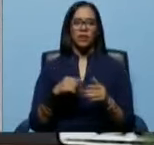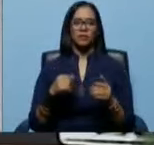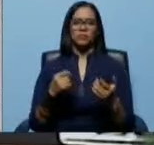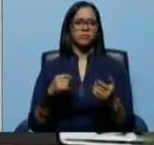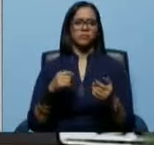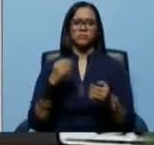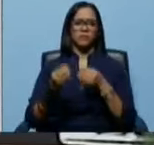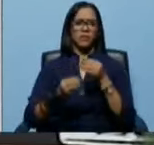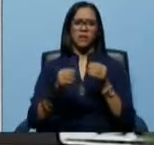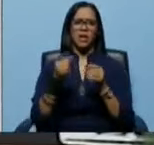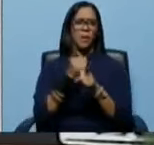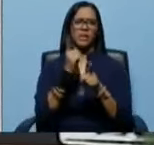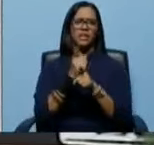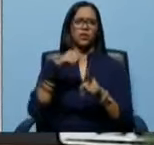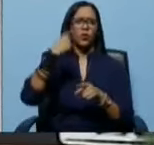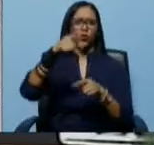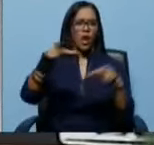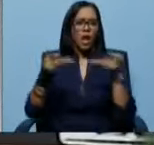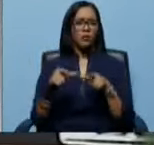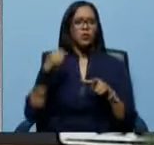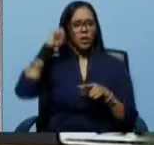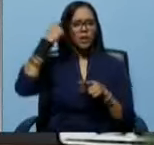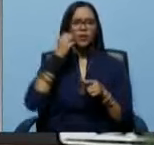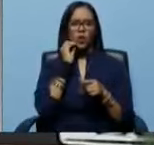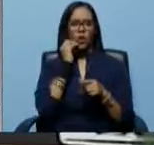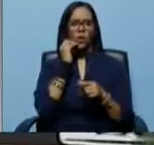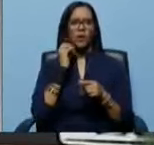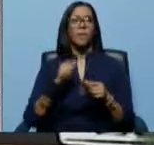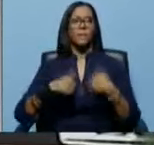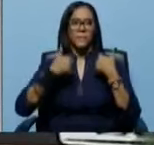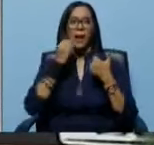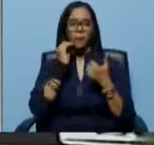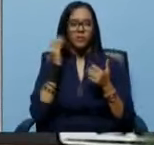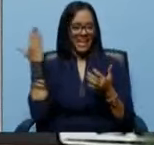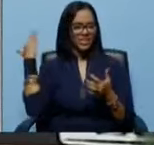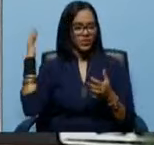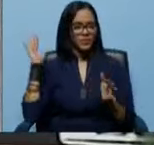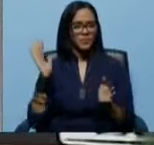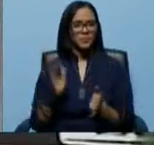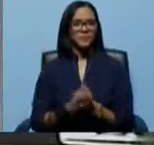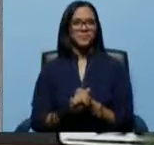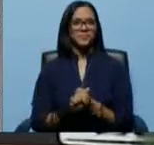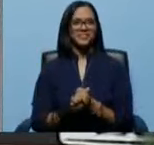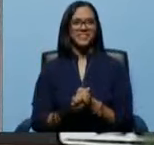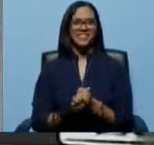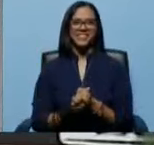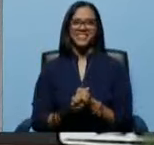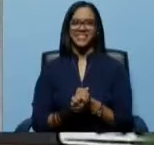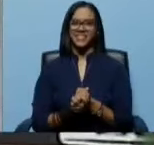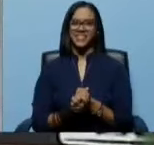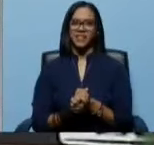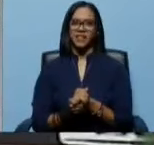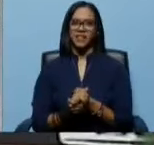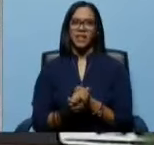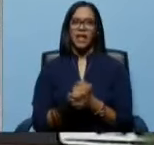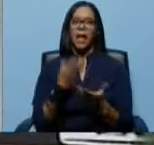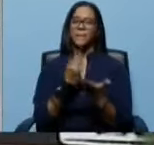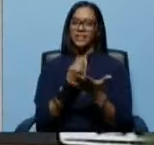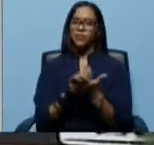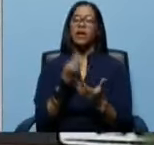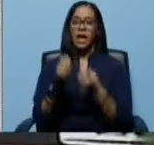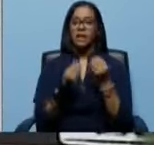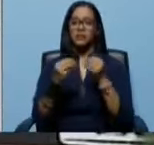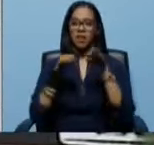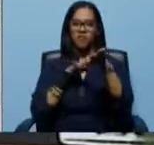¿vale? Yo recuerdo cuando yo era muchacho, todavía, cuando era más muchacho. Yes. En Maturín hacían